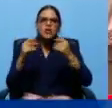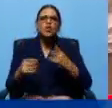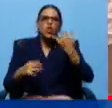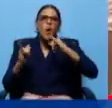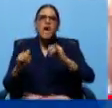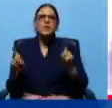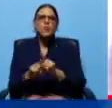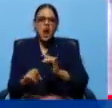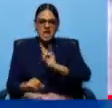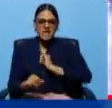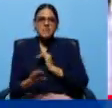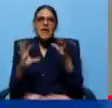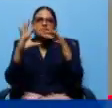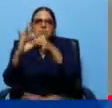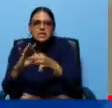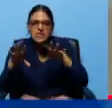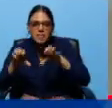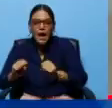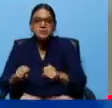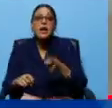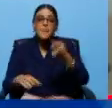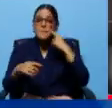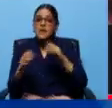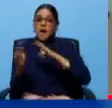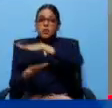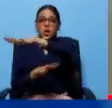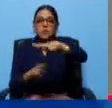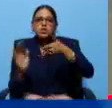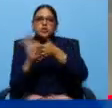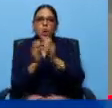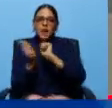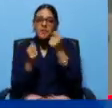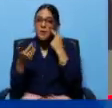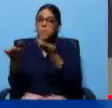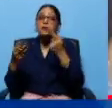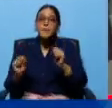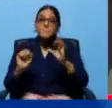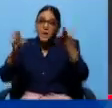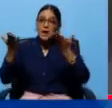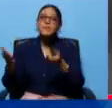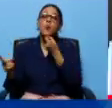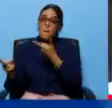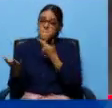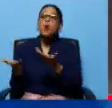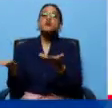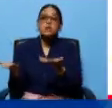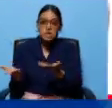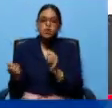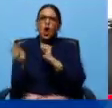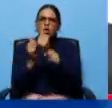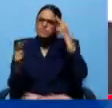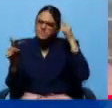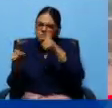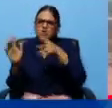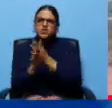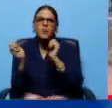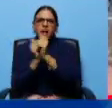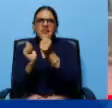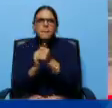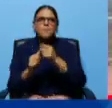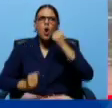identidad. Aquí está la cancha. Bueno, esto es maravilloso lo que estoy viendo aquí. Una cancha de entrenamiento para